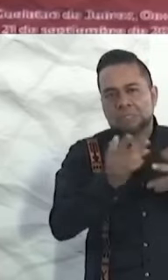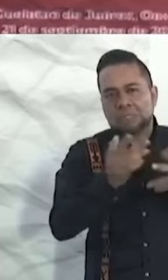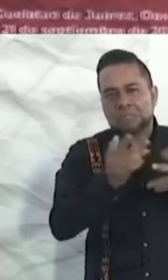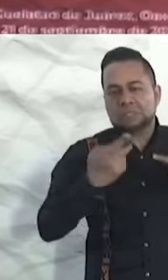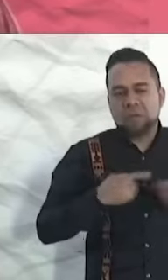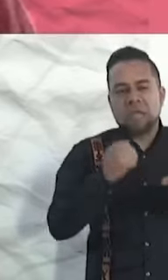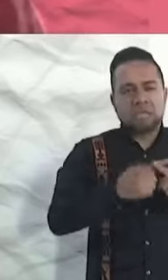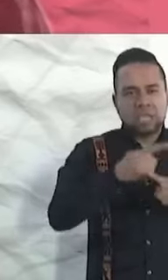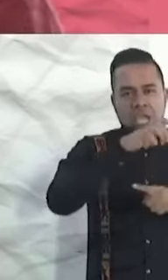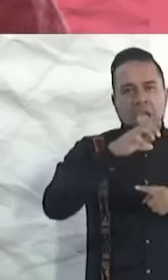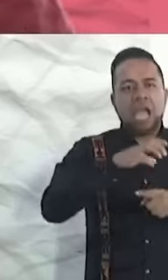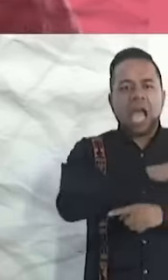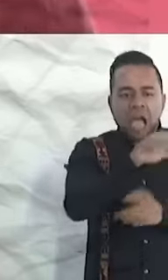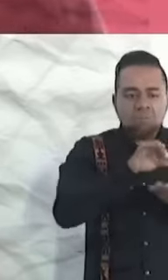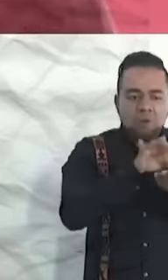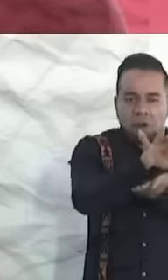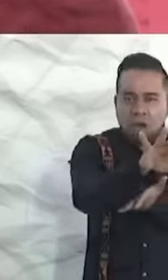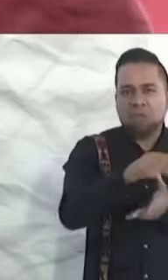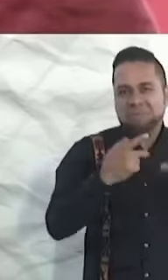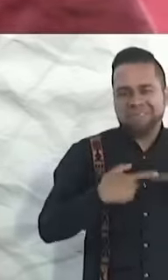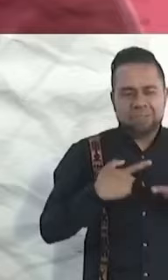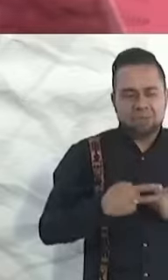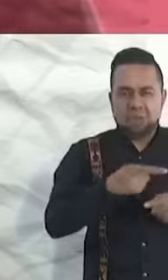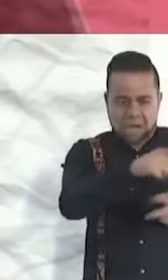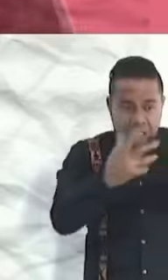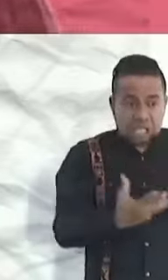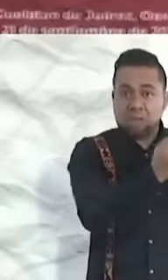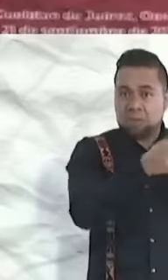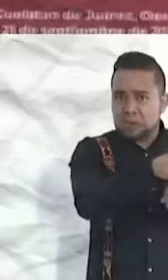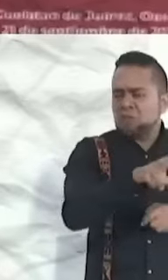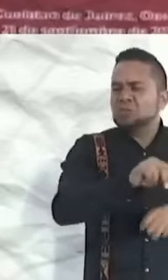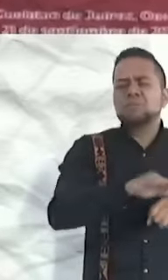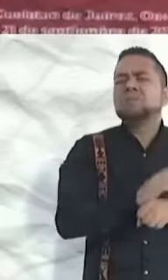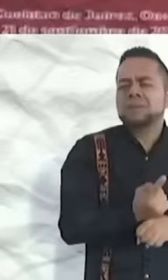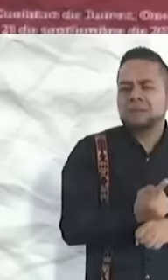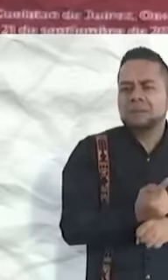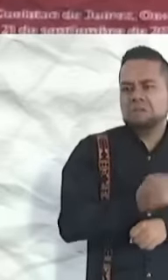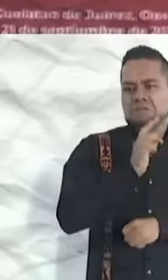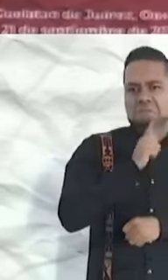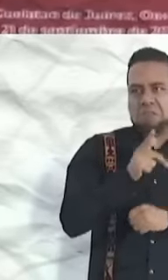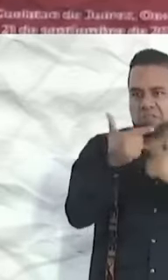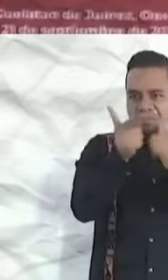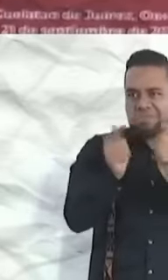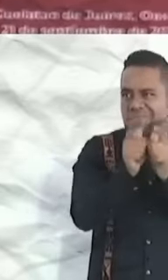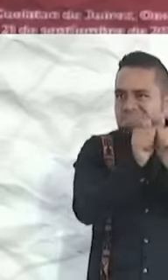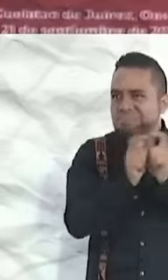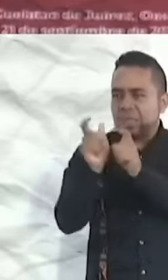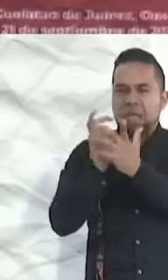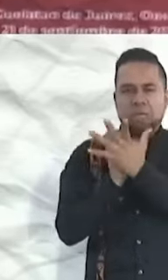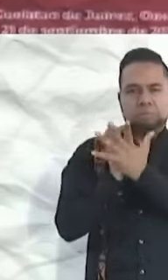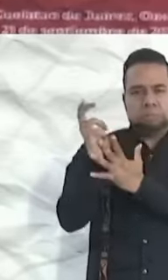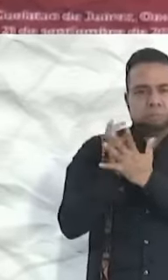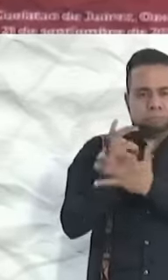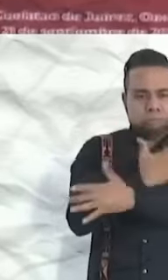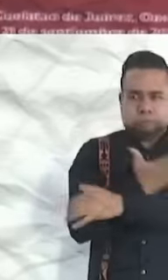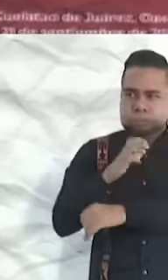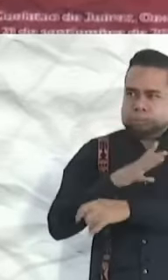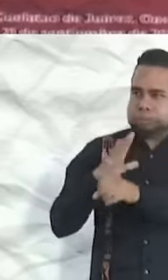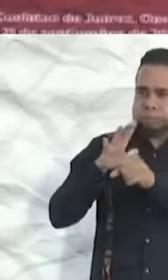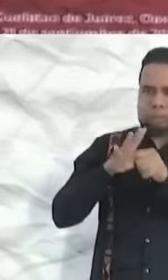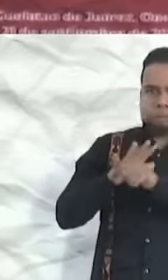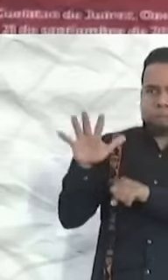ricos. Mirá vos, toma pa' vos. No, rescató a los potentados. Sus amigos.